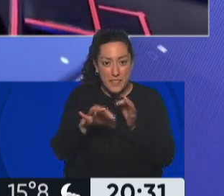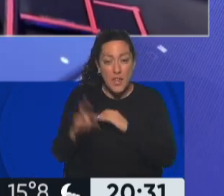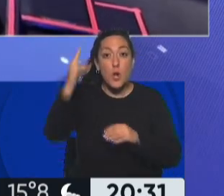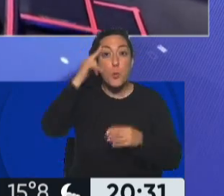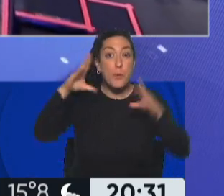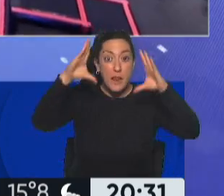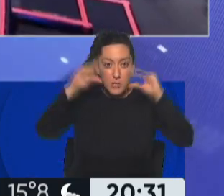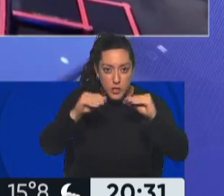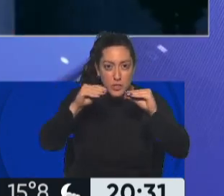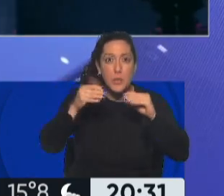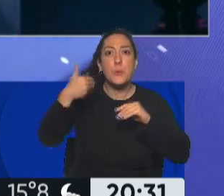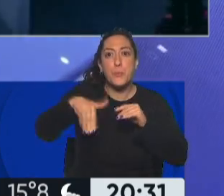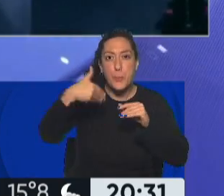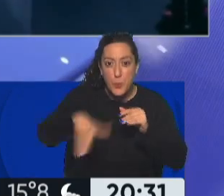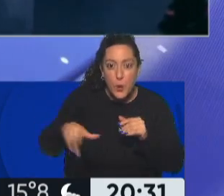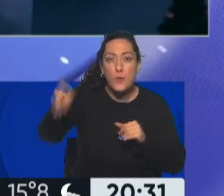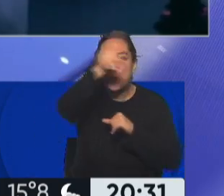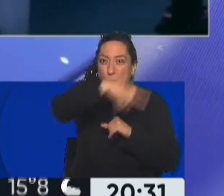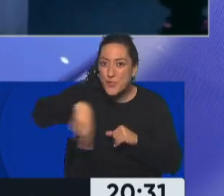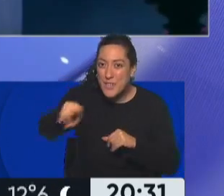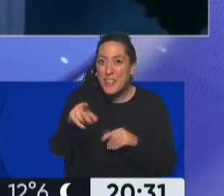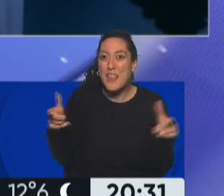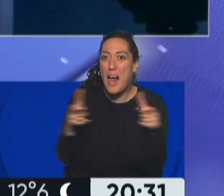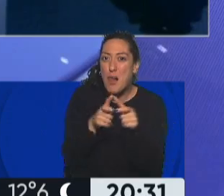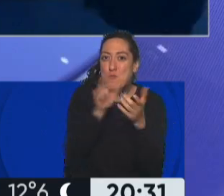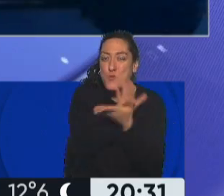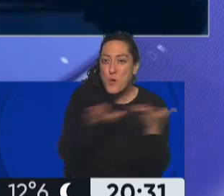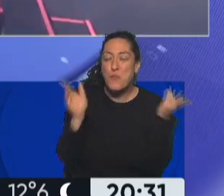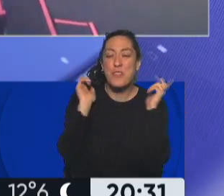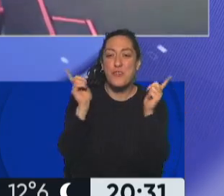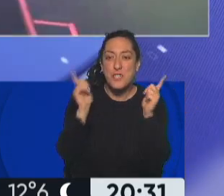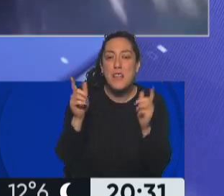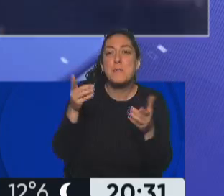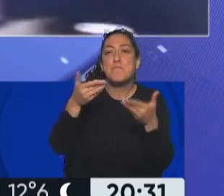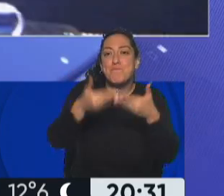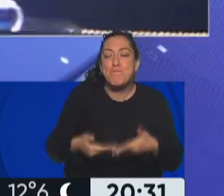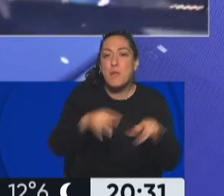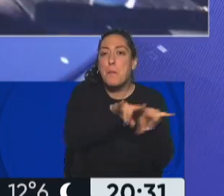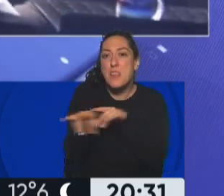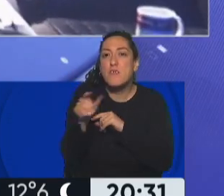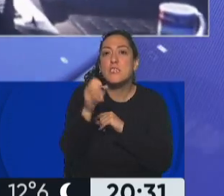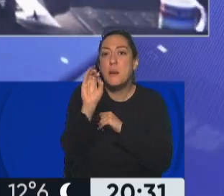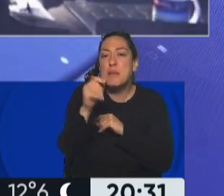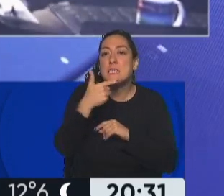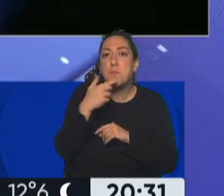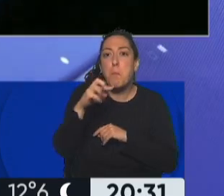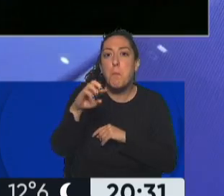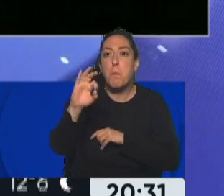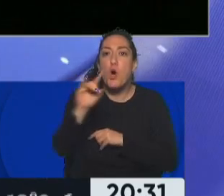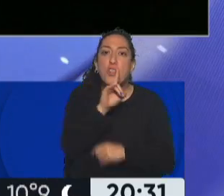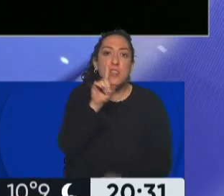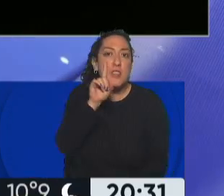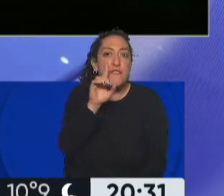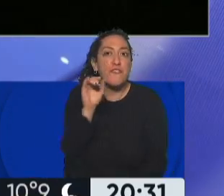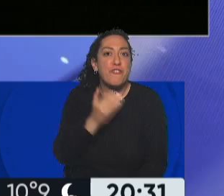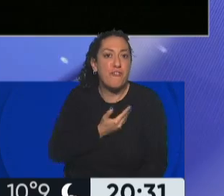horas vas a poder estar disfrutando este nuevo álbum de Charly García por Spotify, en plataformas digitales, claramente. Te cuento un poco